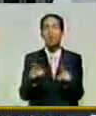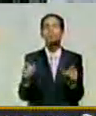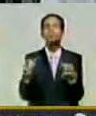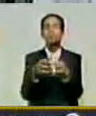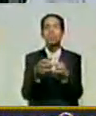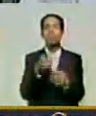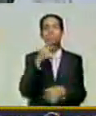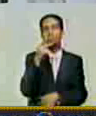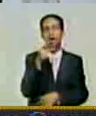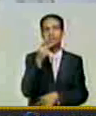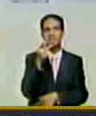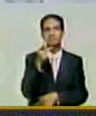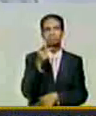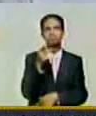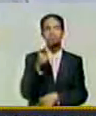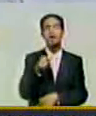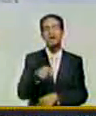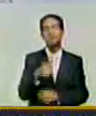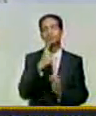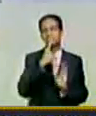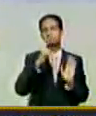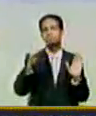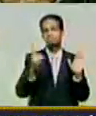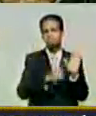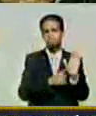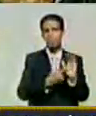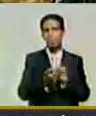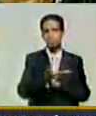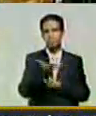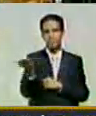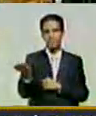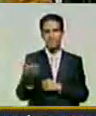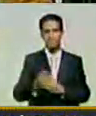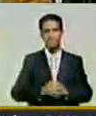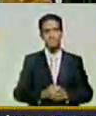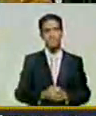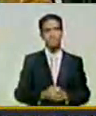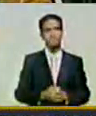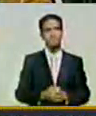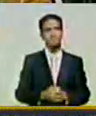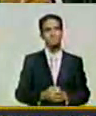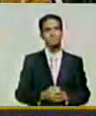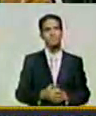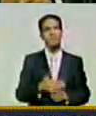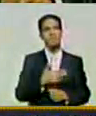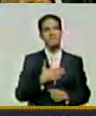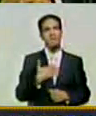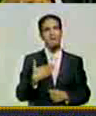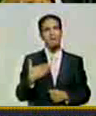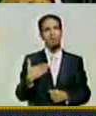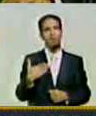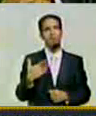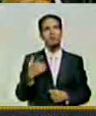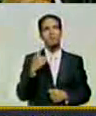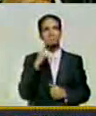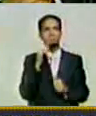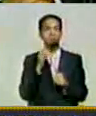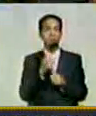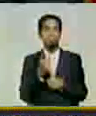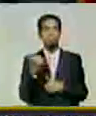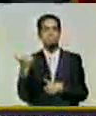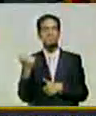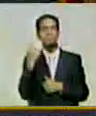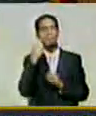acá, han empeñado su palabra por ustedes. Y quiero que lo tengan muy en cuenta, porque está